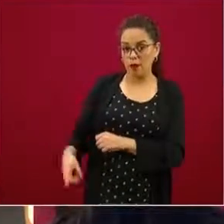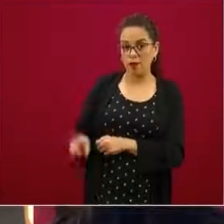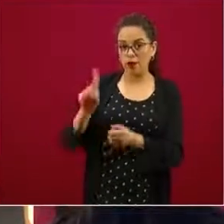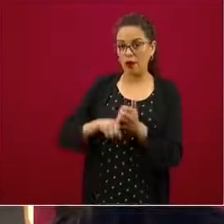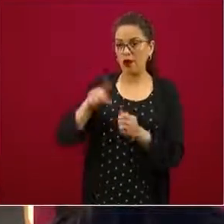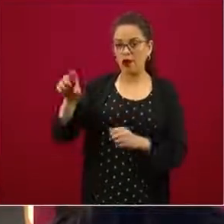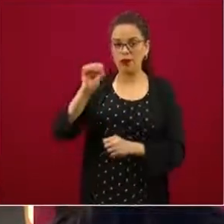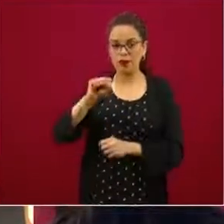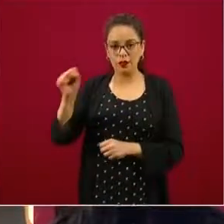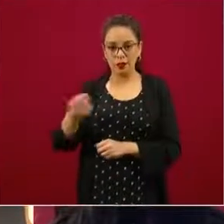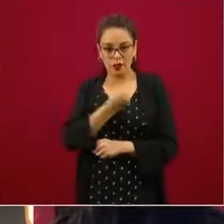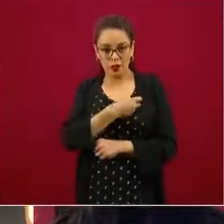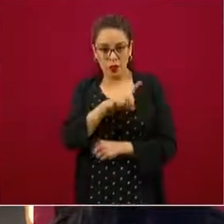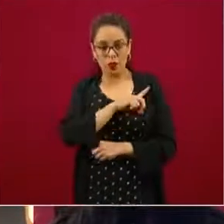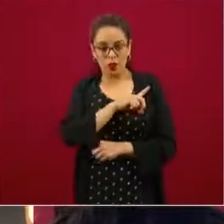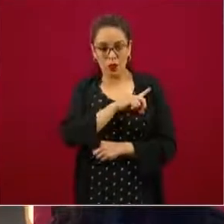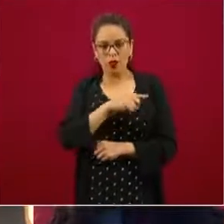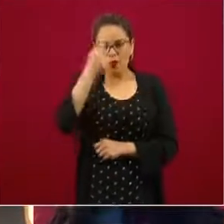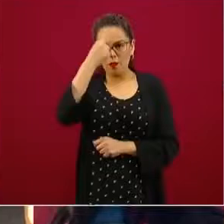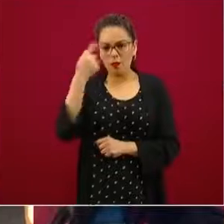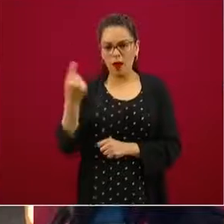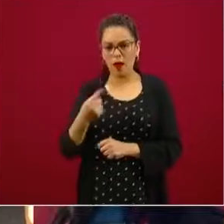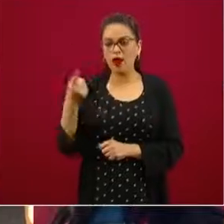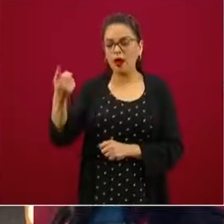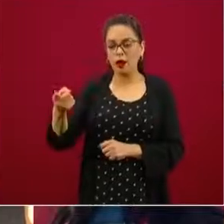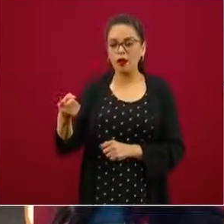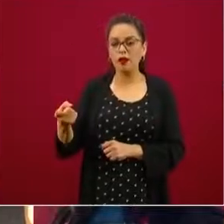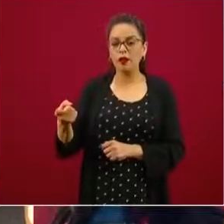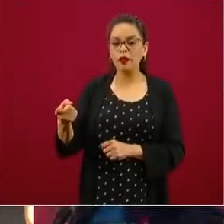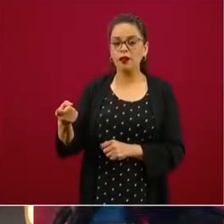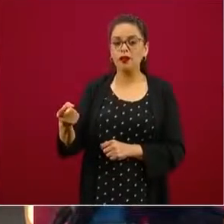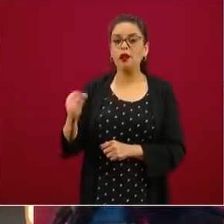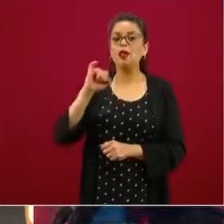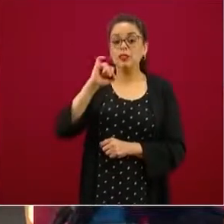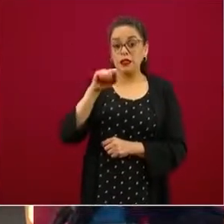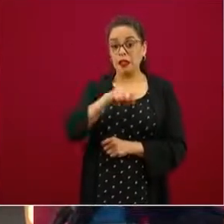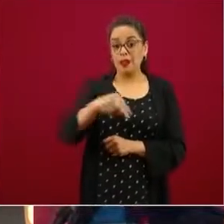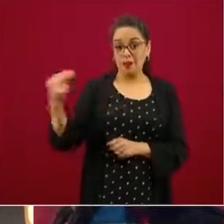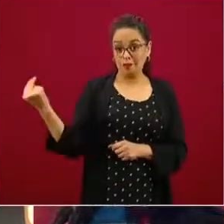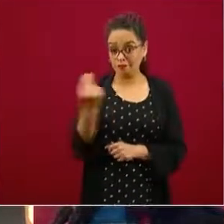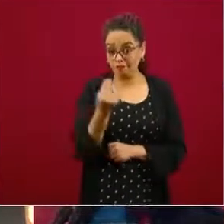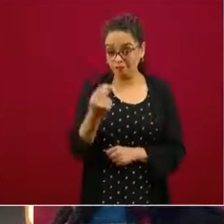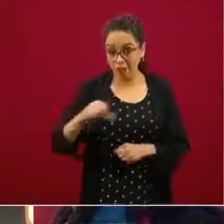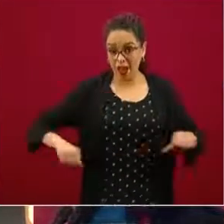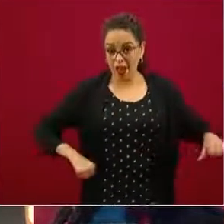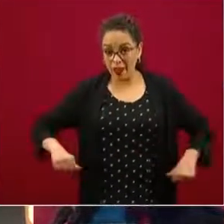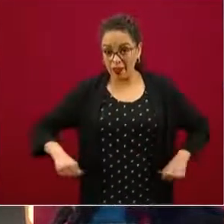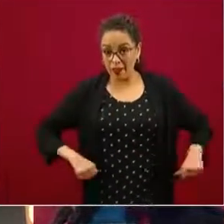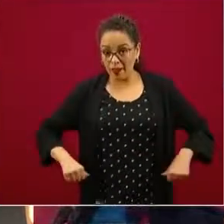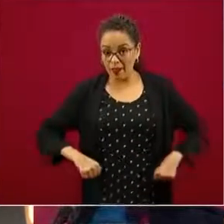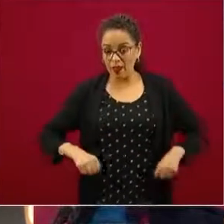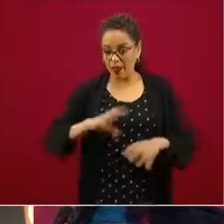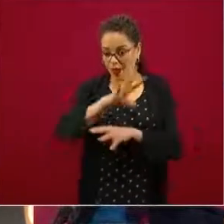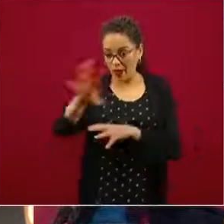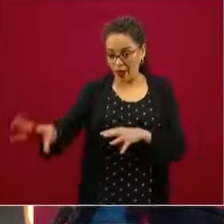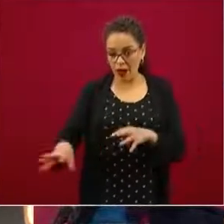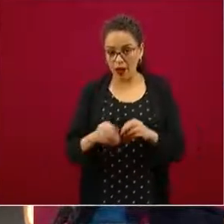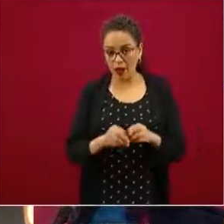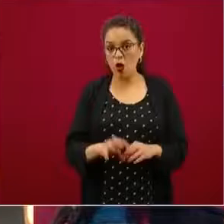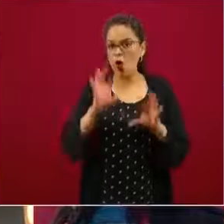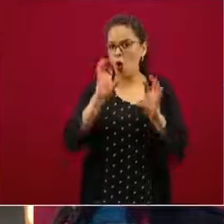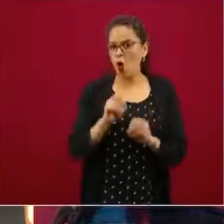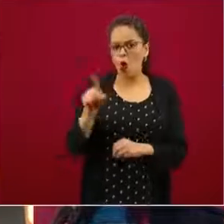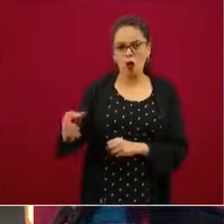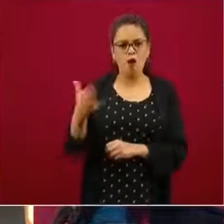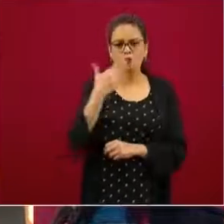Salud para las que vayan a convertirse en actividades esenciales o actividades que no son